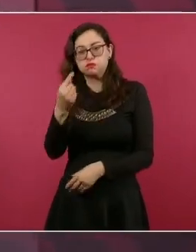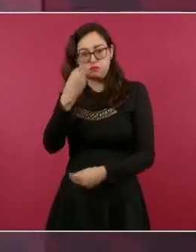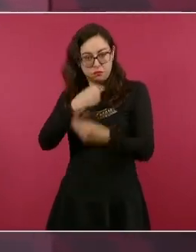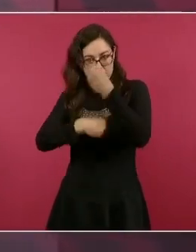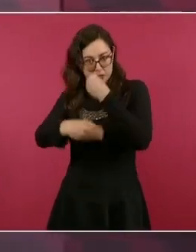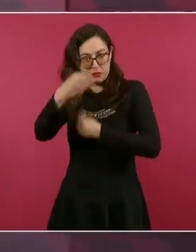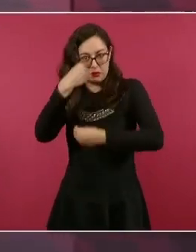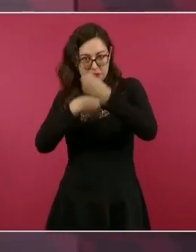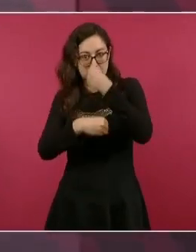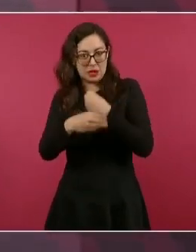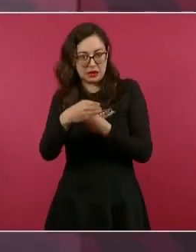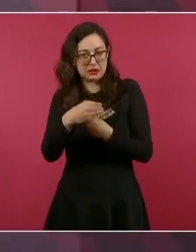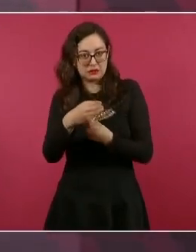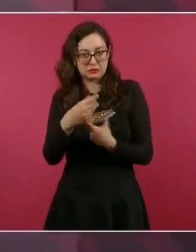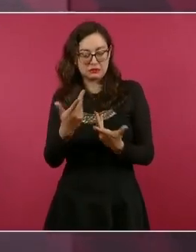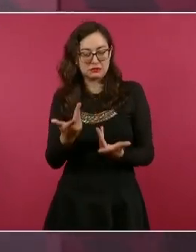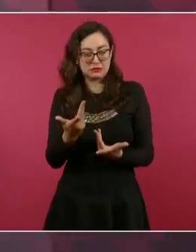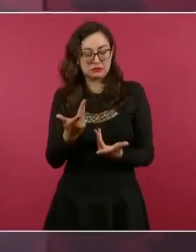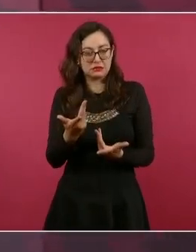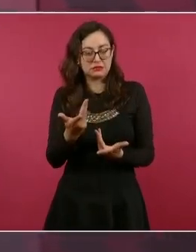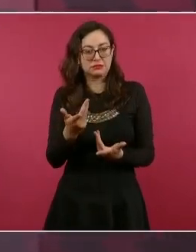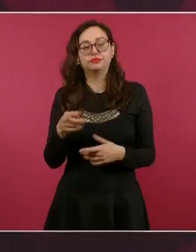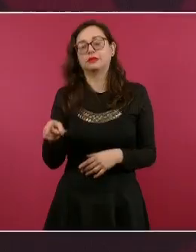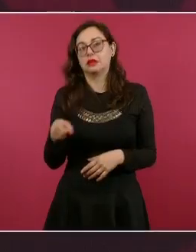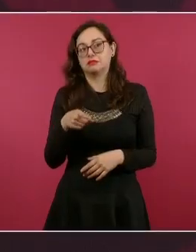que tiene que ver con el asesinato